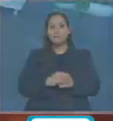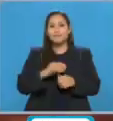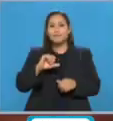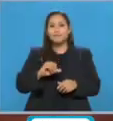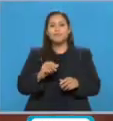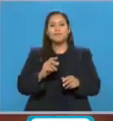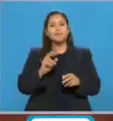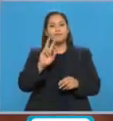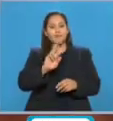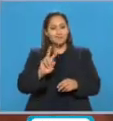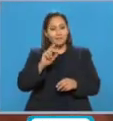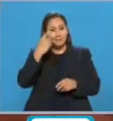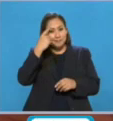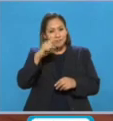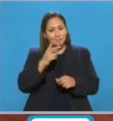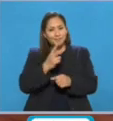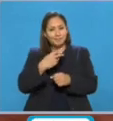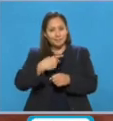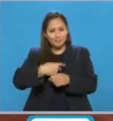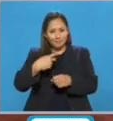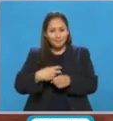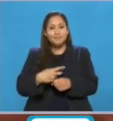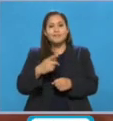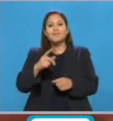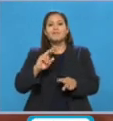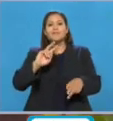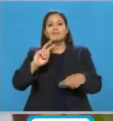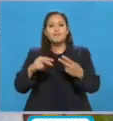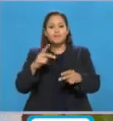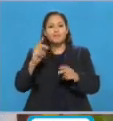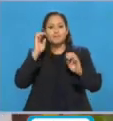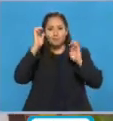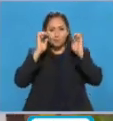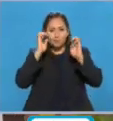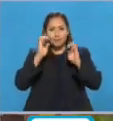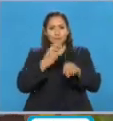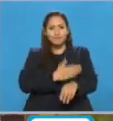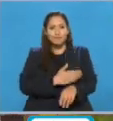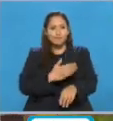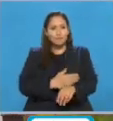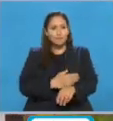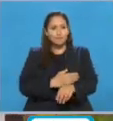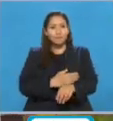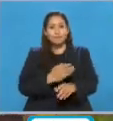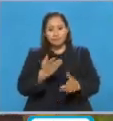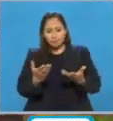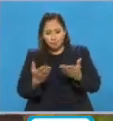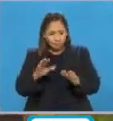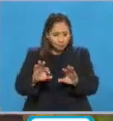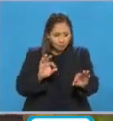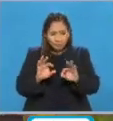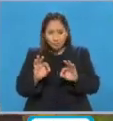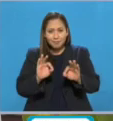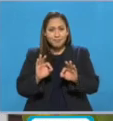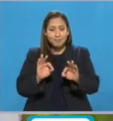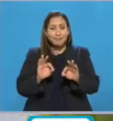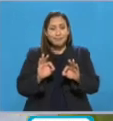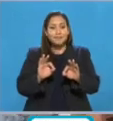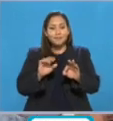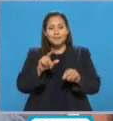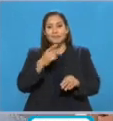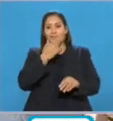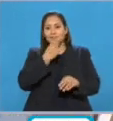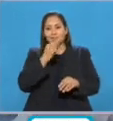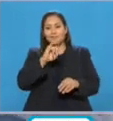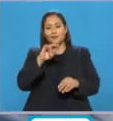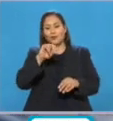Y el día de hoy, en este viernes, para invitarnos a asistir a esta exposición, nos acompaña el curador, precisamente Juan José Cogen. Muchas